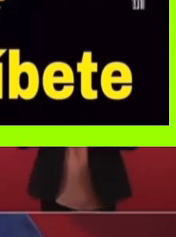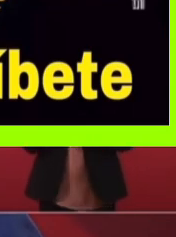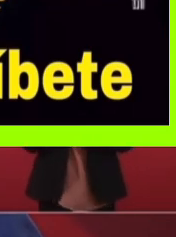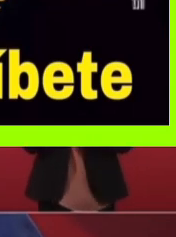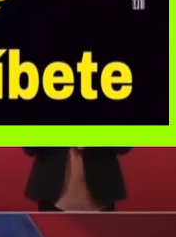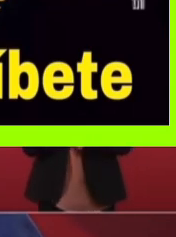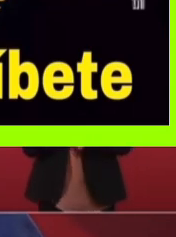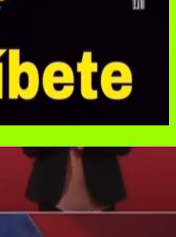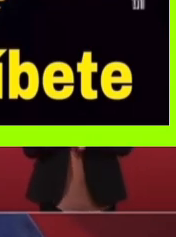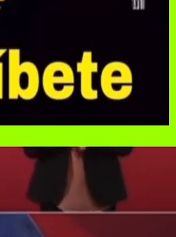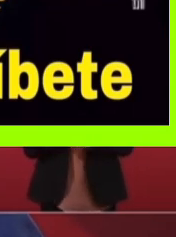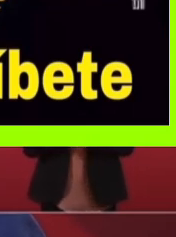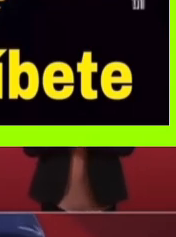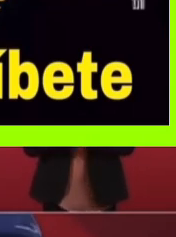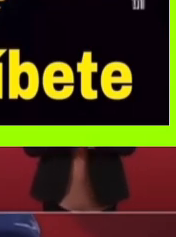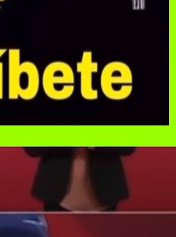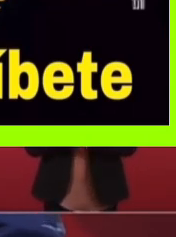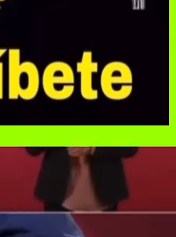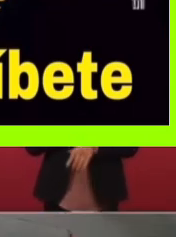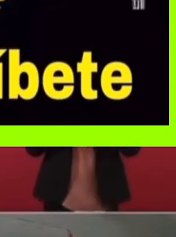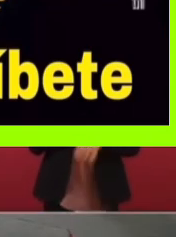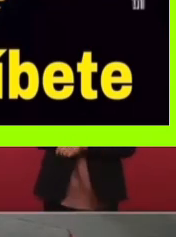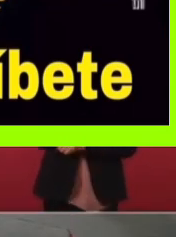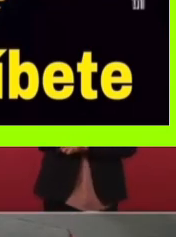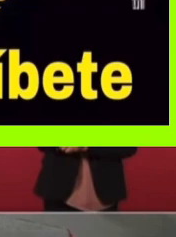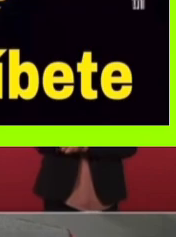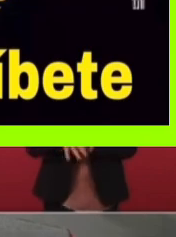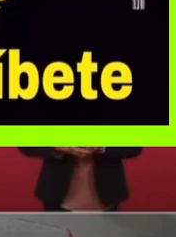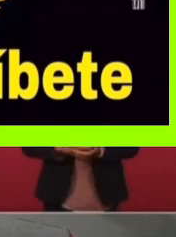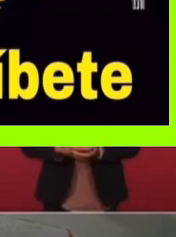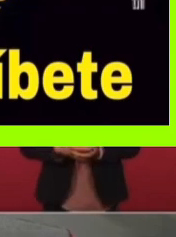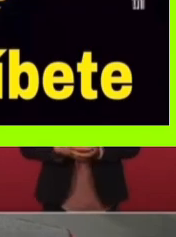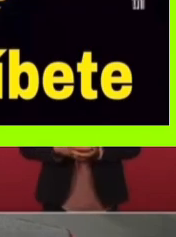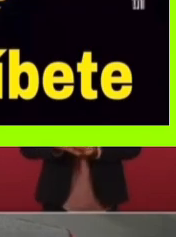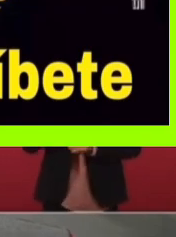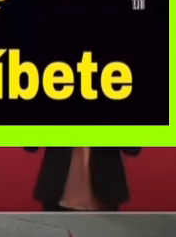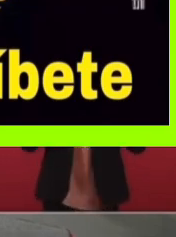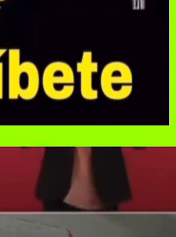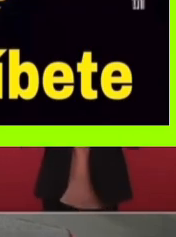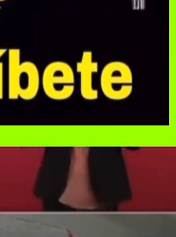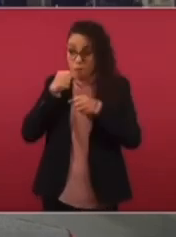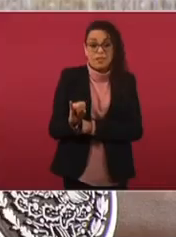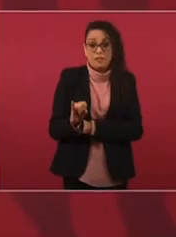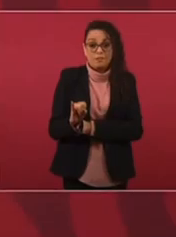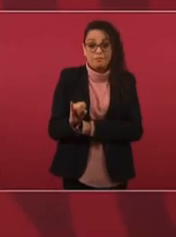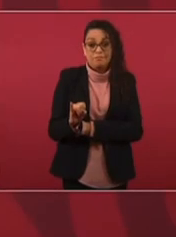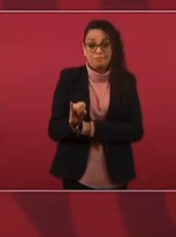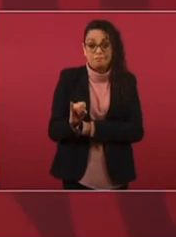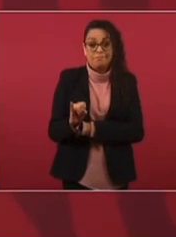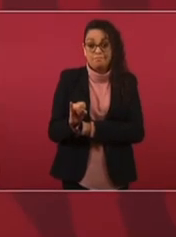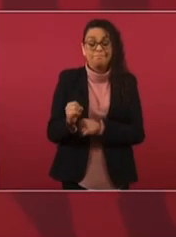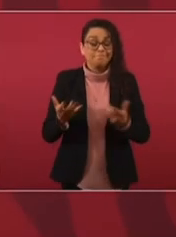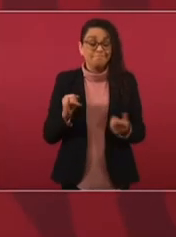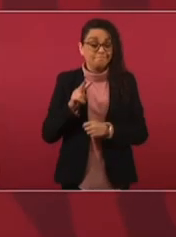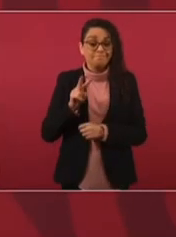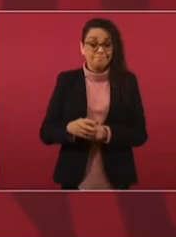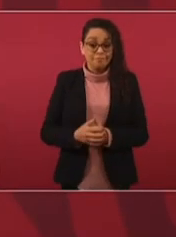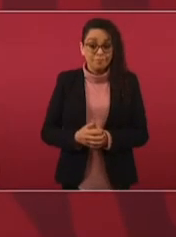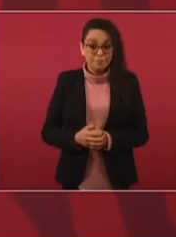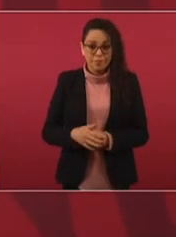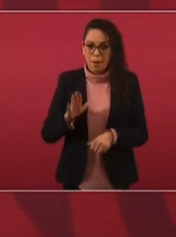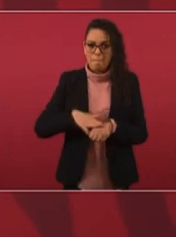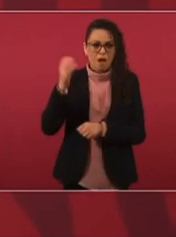y De ese tamaño es el coraje que tiene para echarle toda la perrada a Loreto de